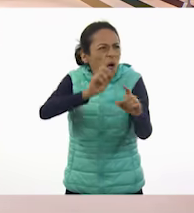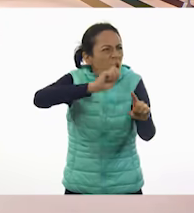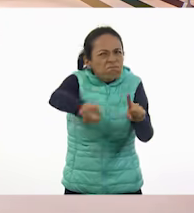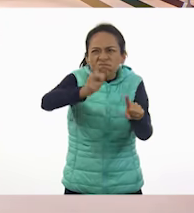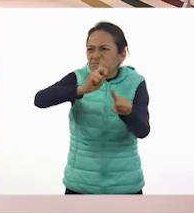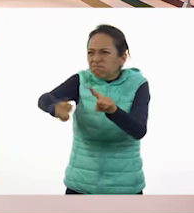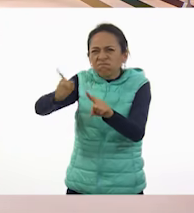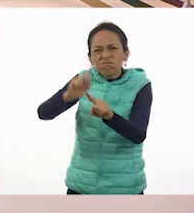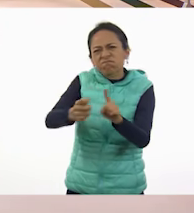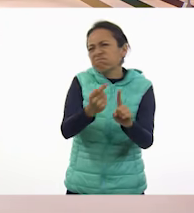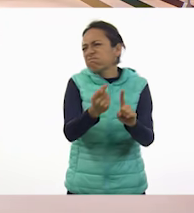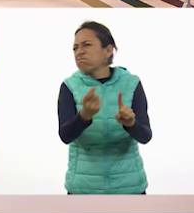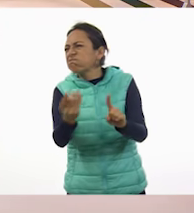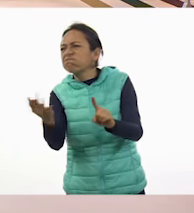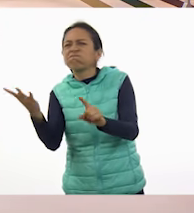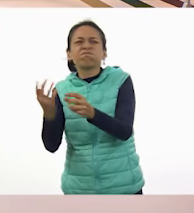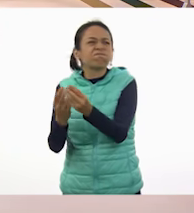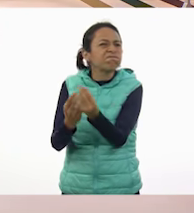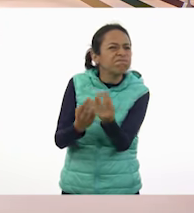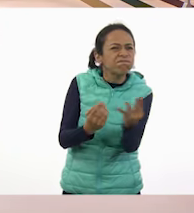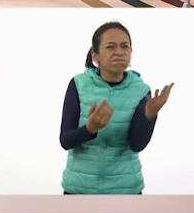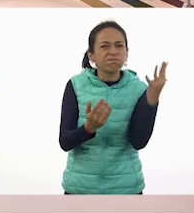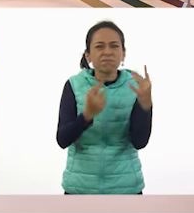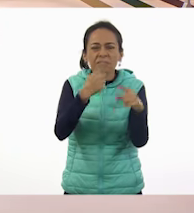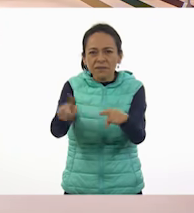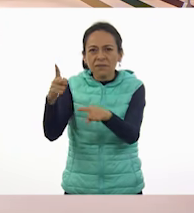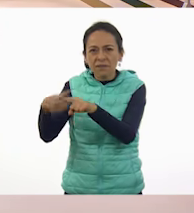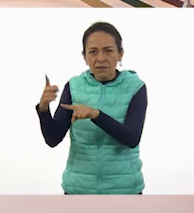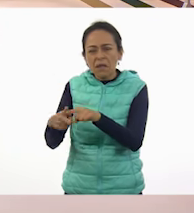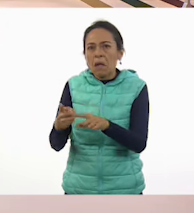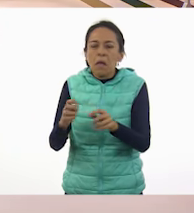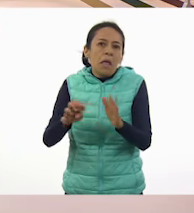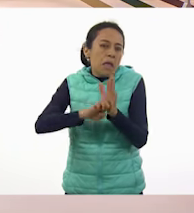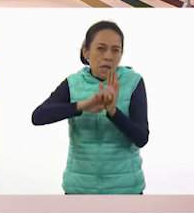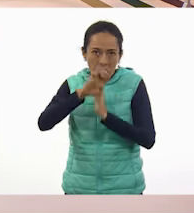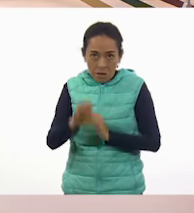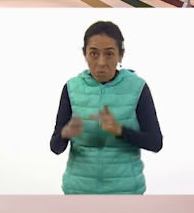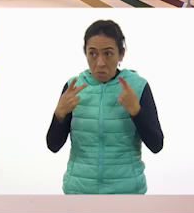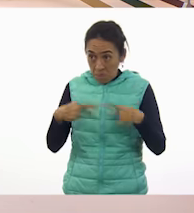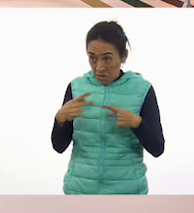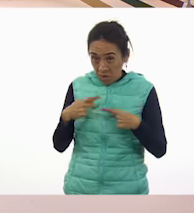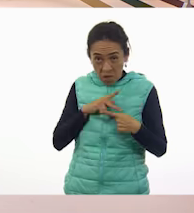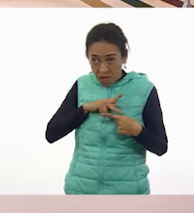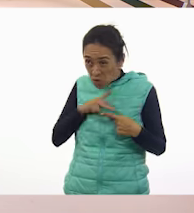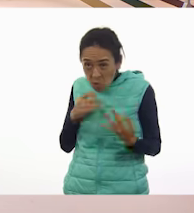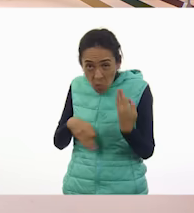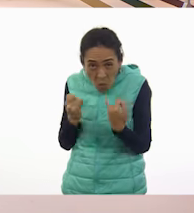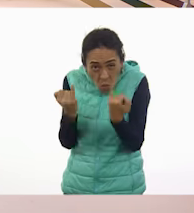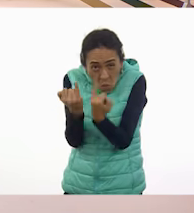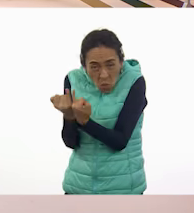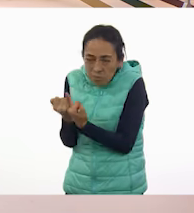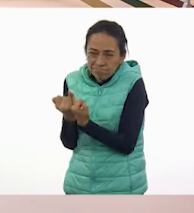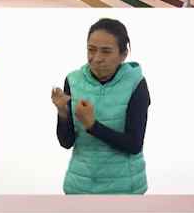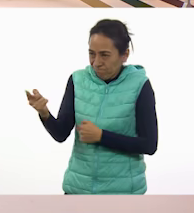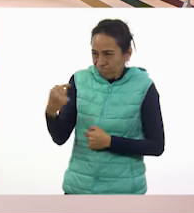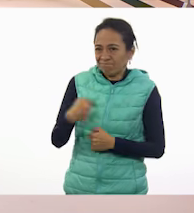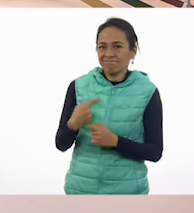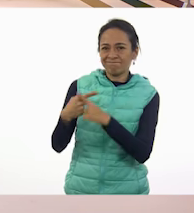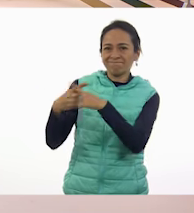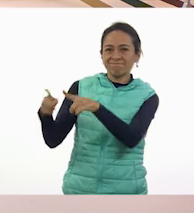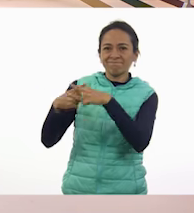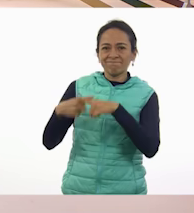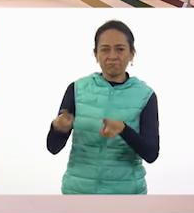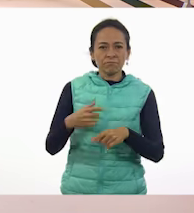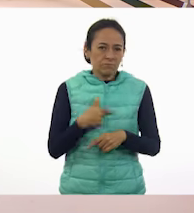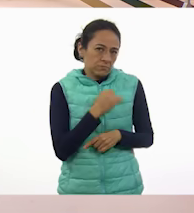Que, por ejemplo, las personas no son iguales. Tú y yo somos distintas. Sí. Si tú usas